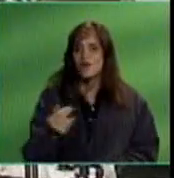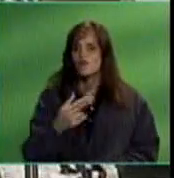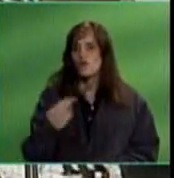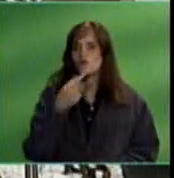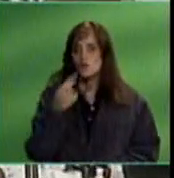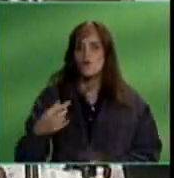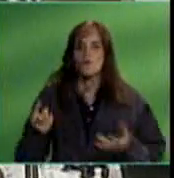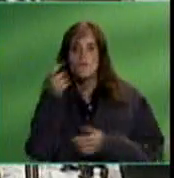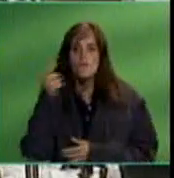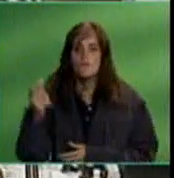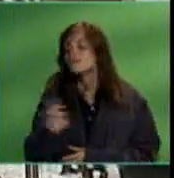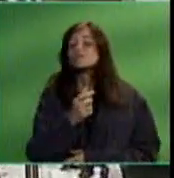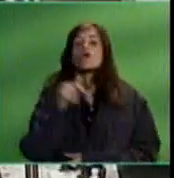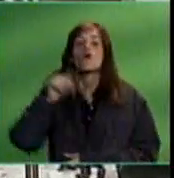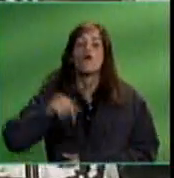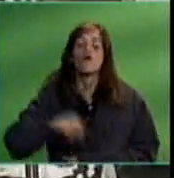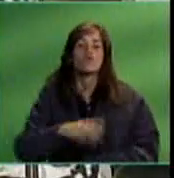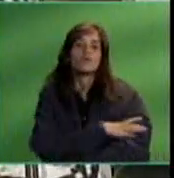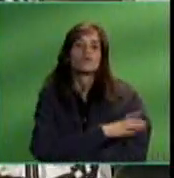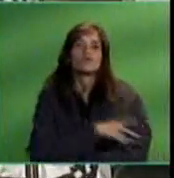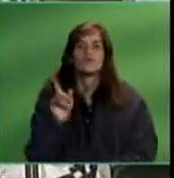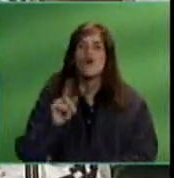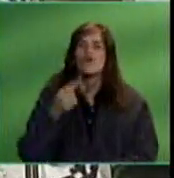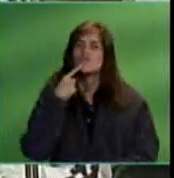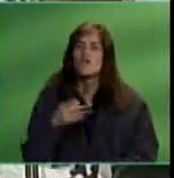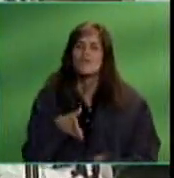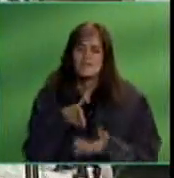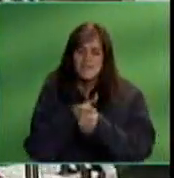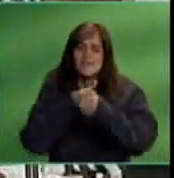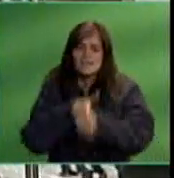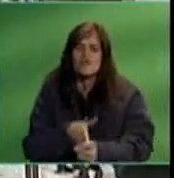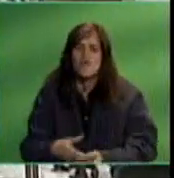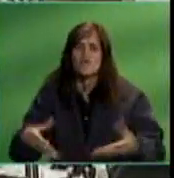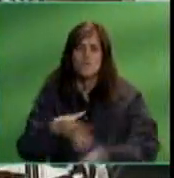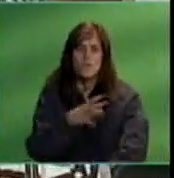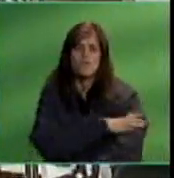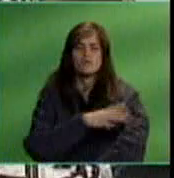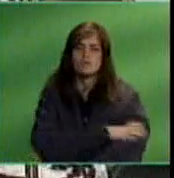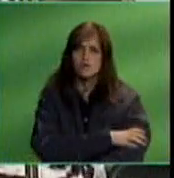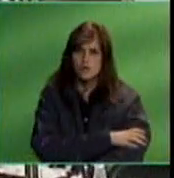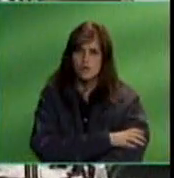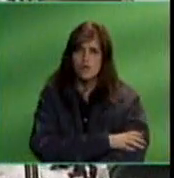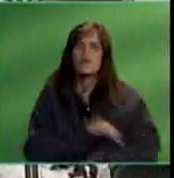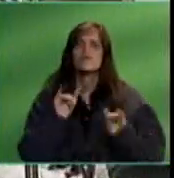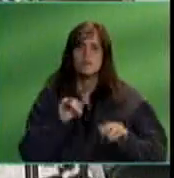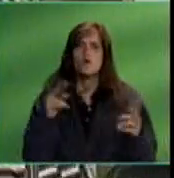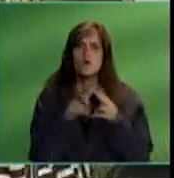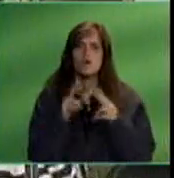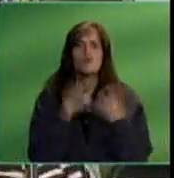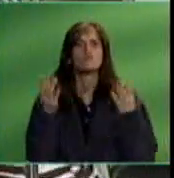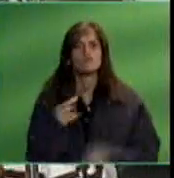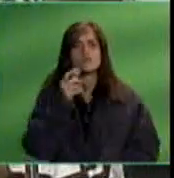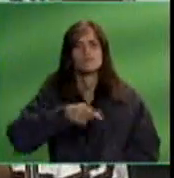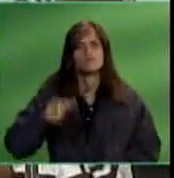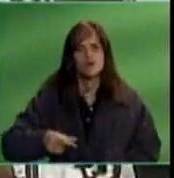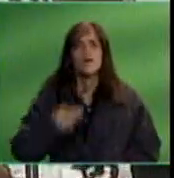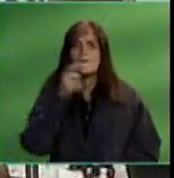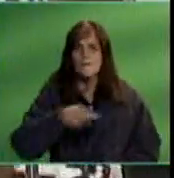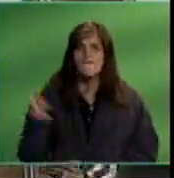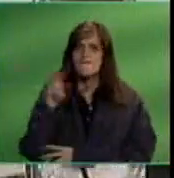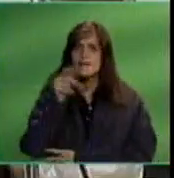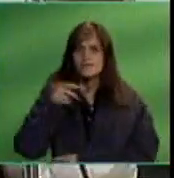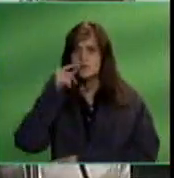hablo de la población que hoy es oposición hablo de la de los líderes de esa posición Conozco muchos compañeros gente